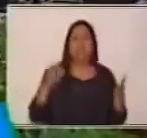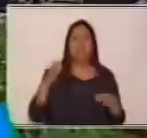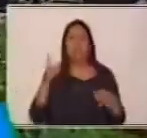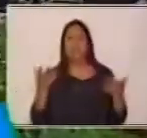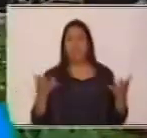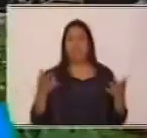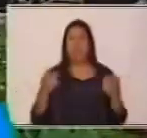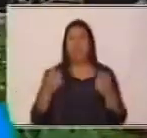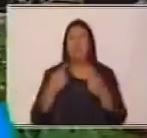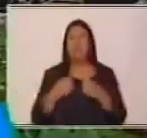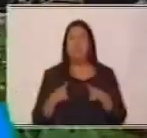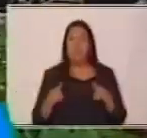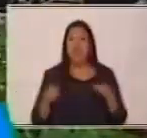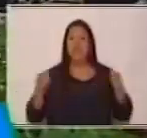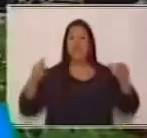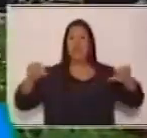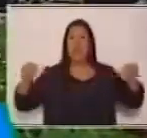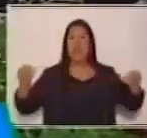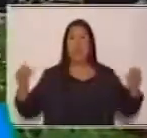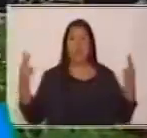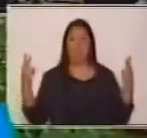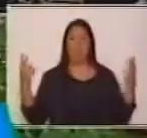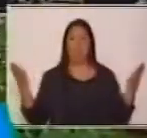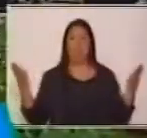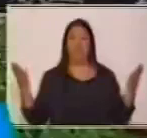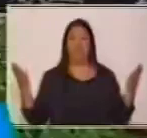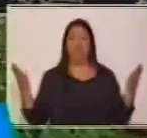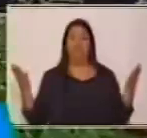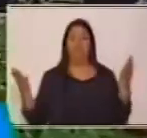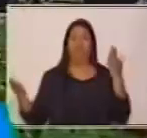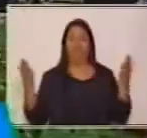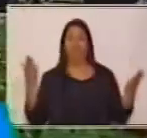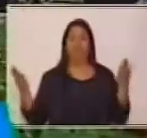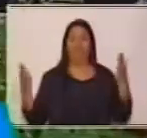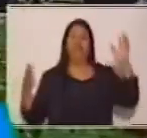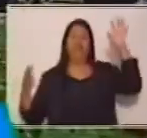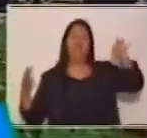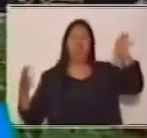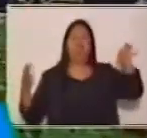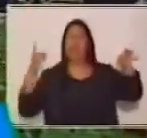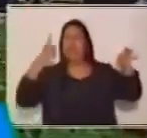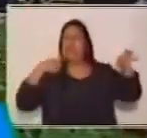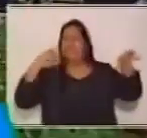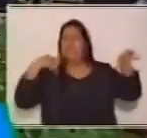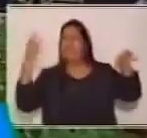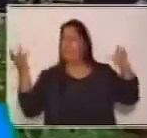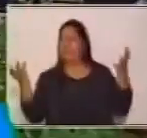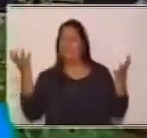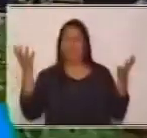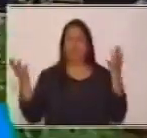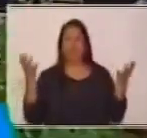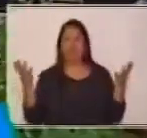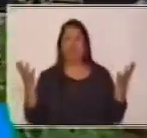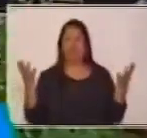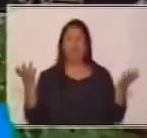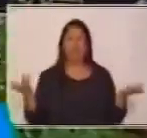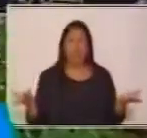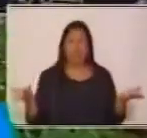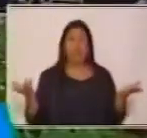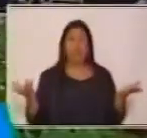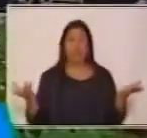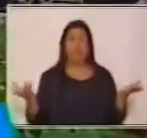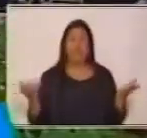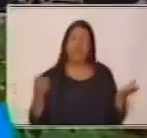la característica que son líquidos. Y también nosotros sabemos que las lágrimas brotan no